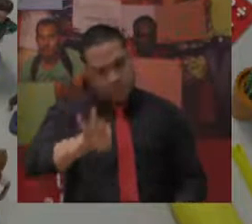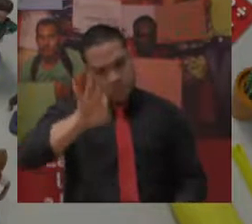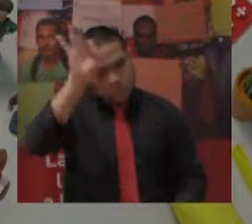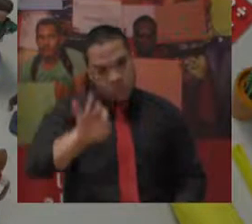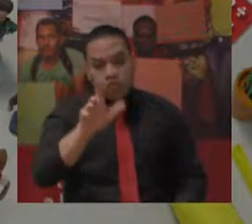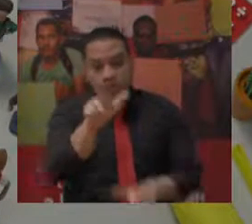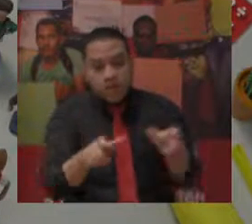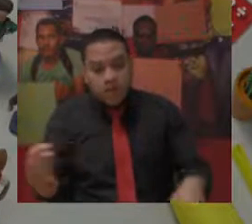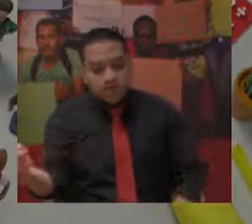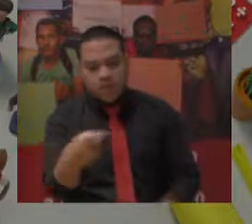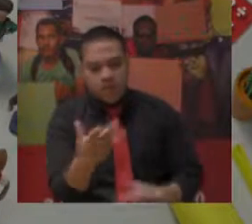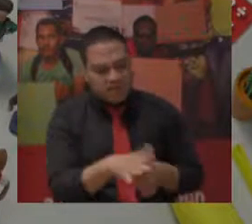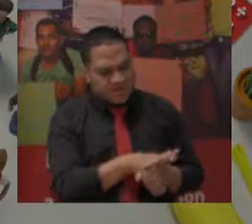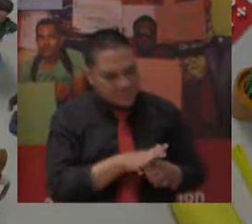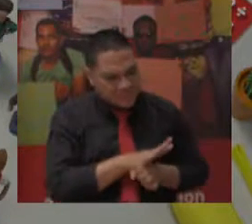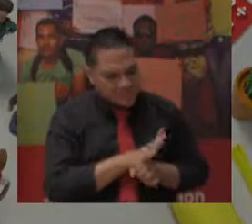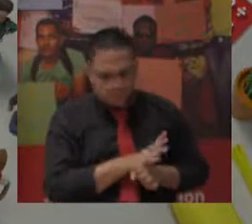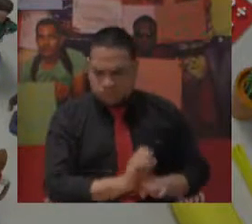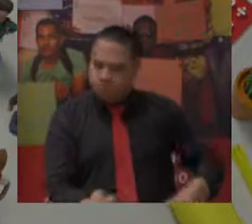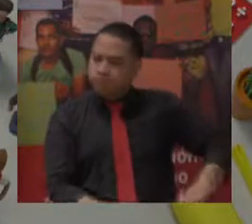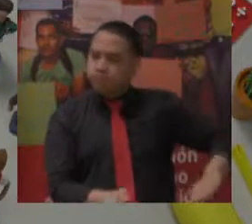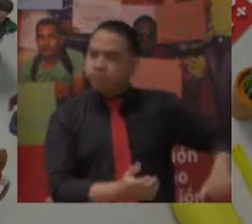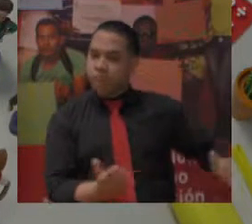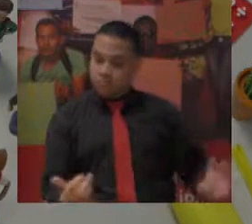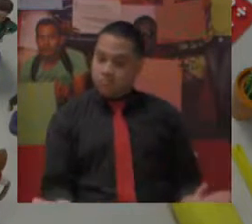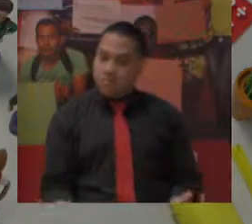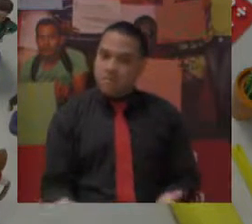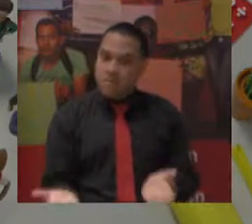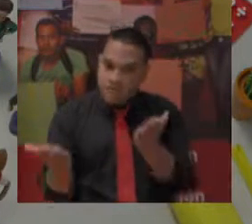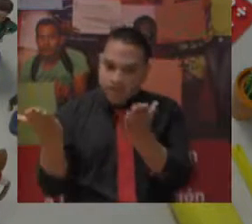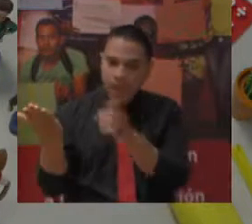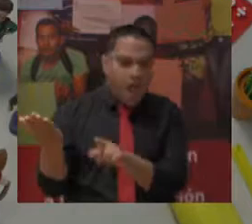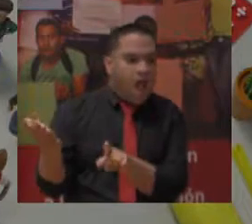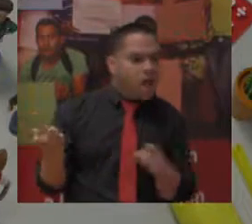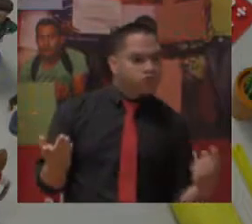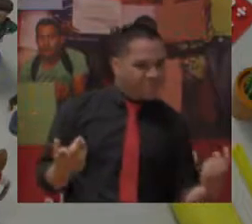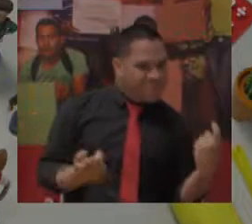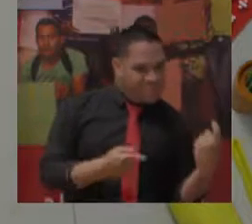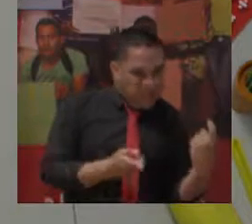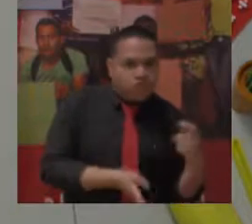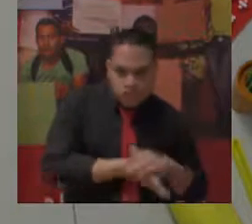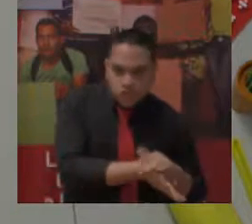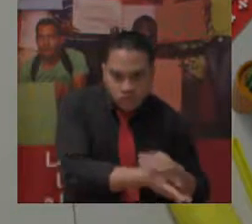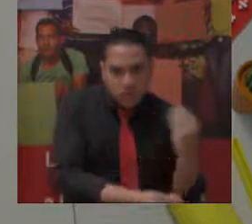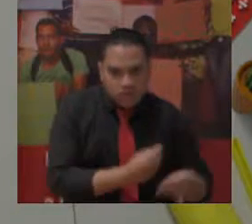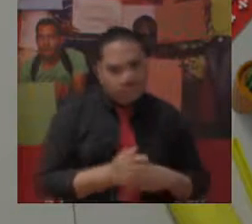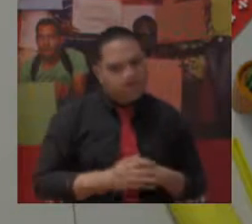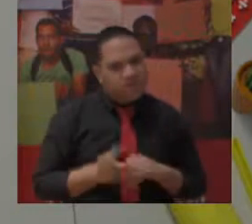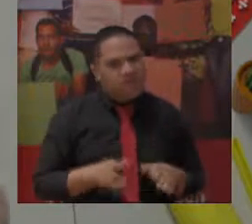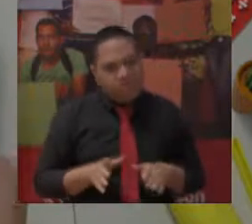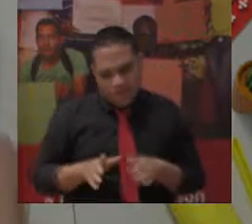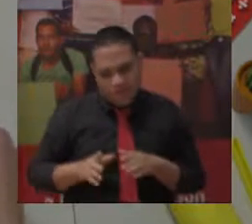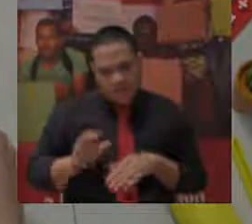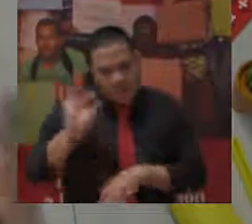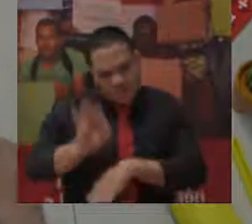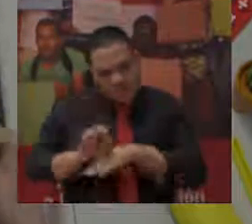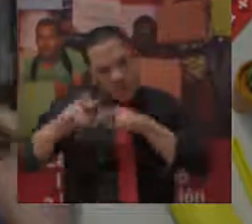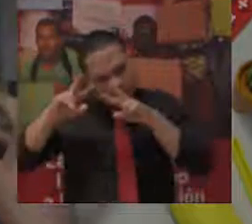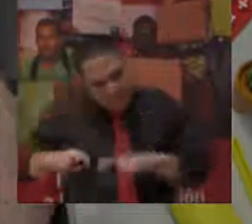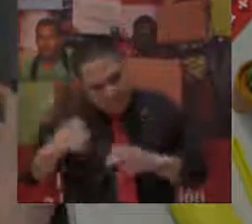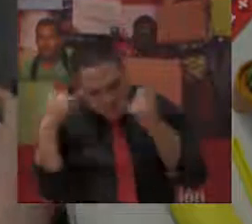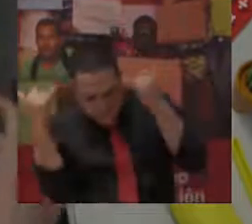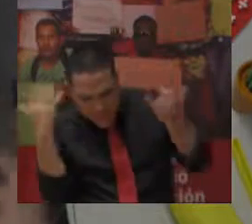han superado esta situación. Los demás lo están haciendo. De otra parte, según un estudio de la Fundación Ideas para la